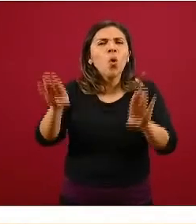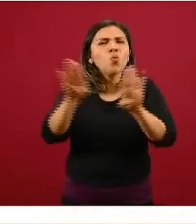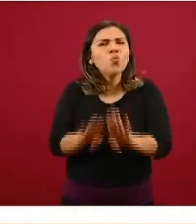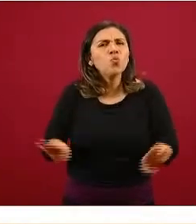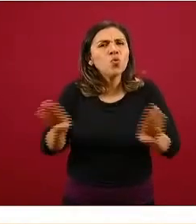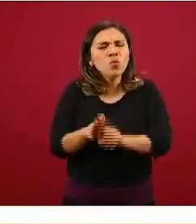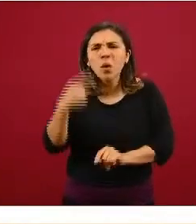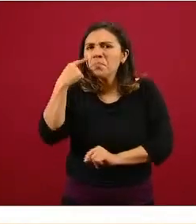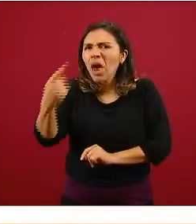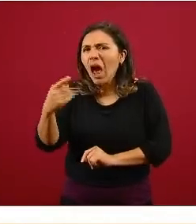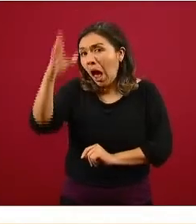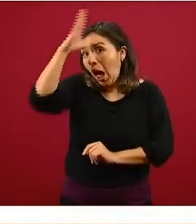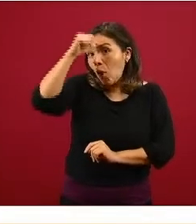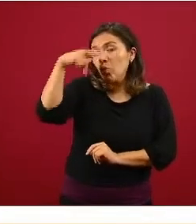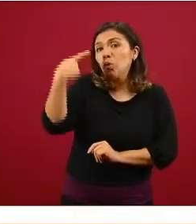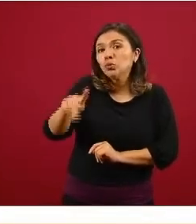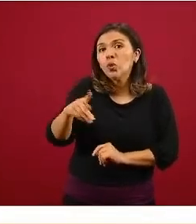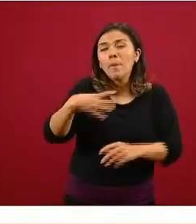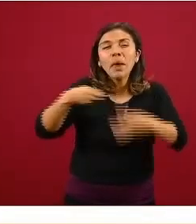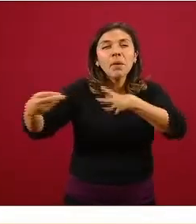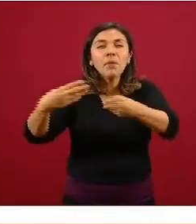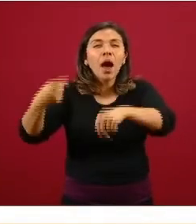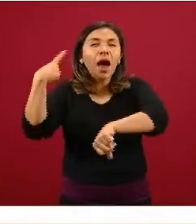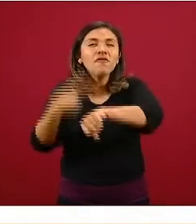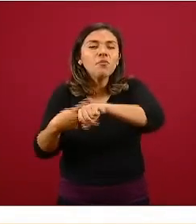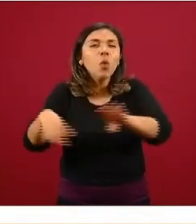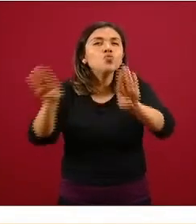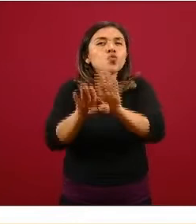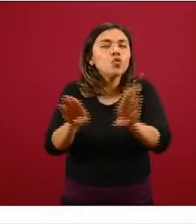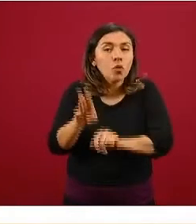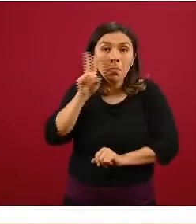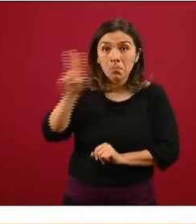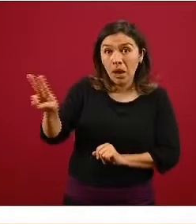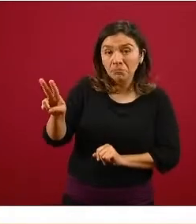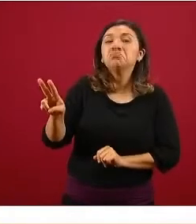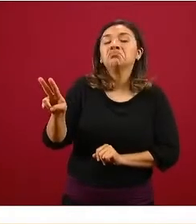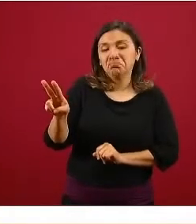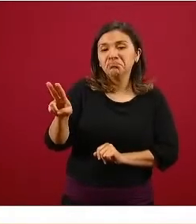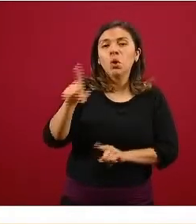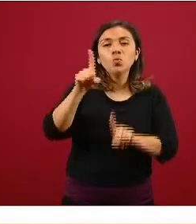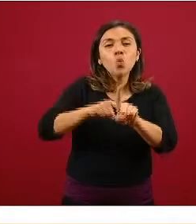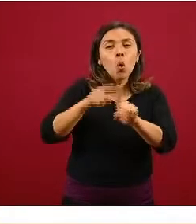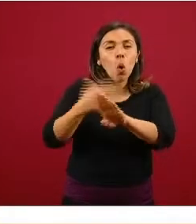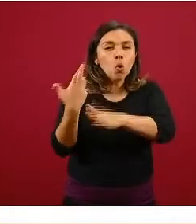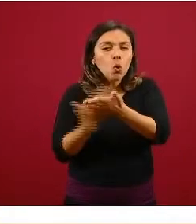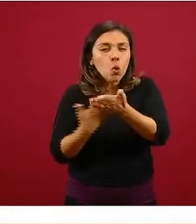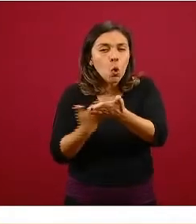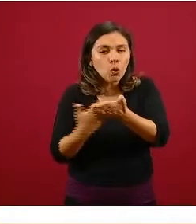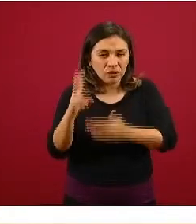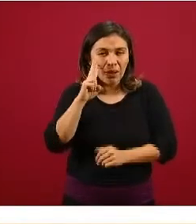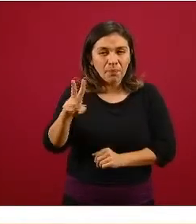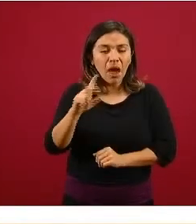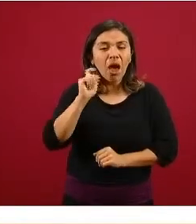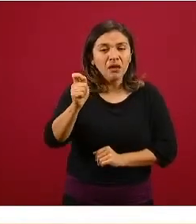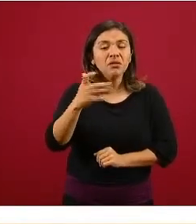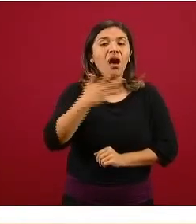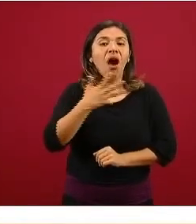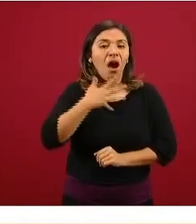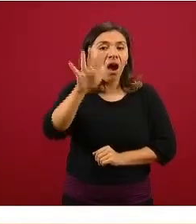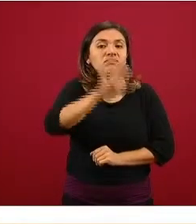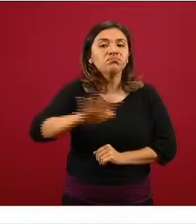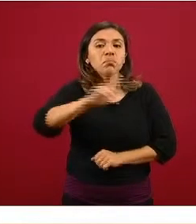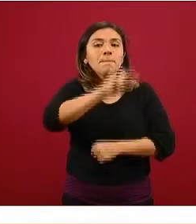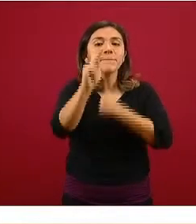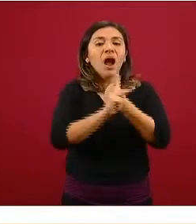están clasificados de acuerdo a su tipo de transmisión. Y como podrán ver, en color rosa estamos